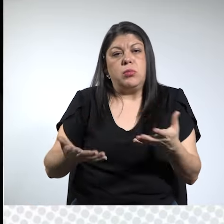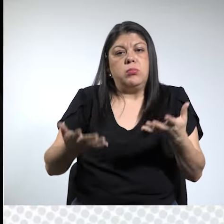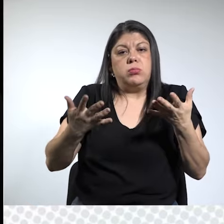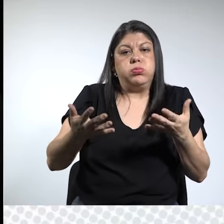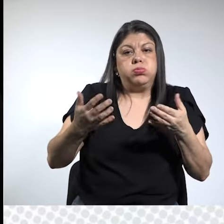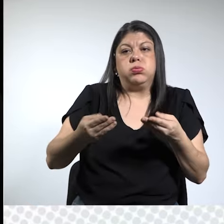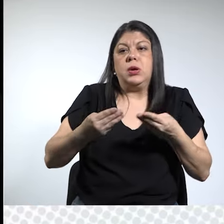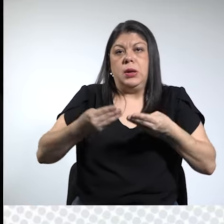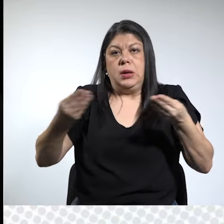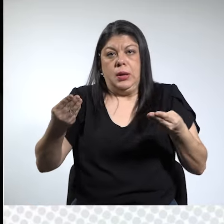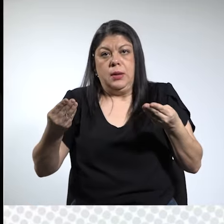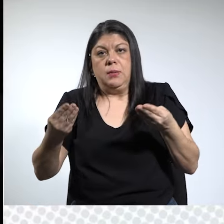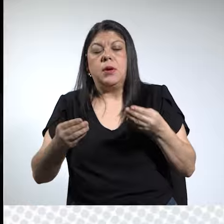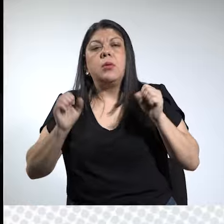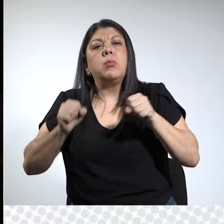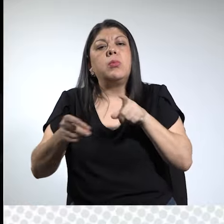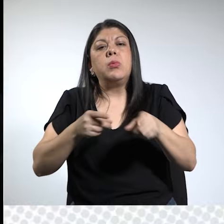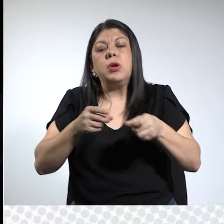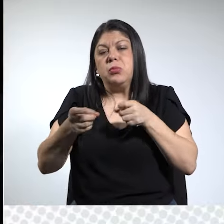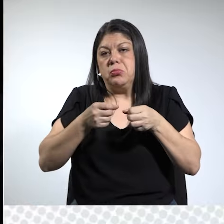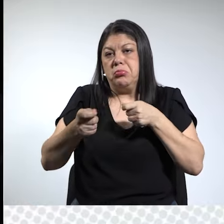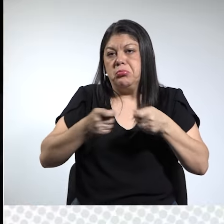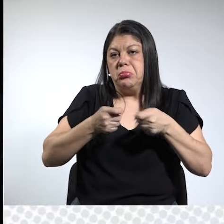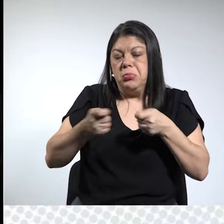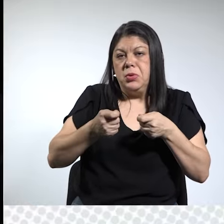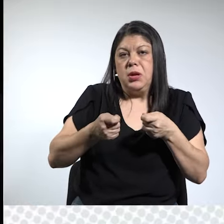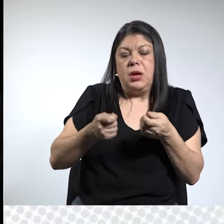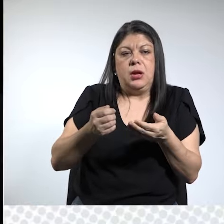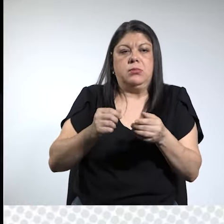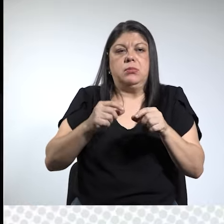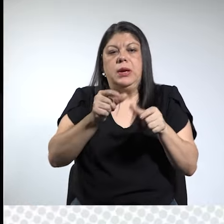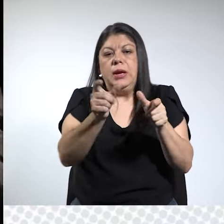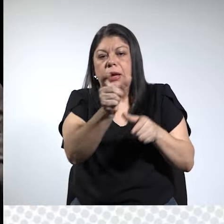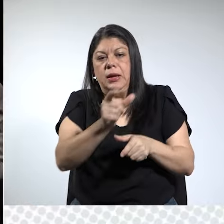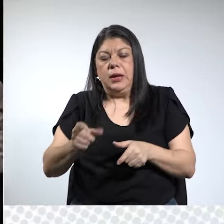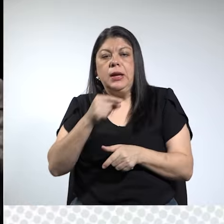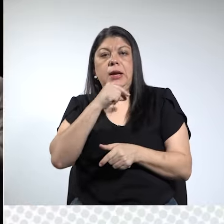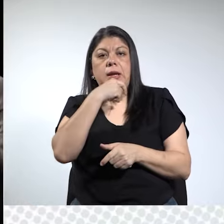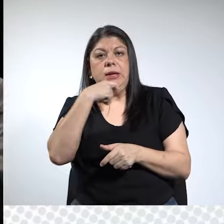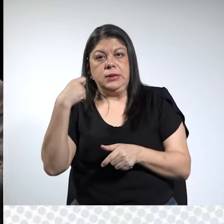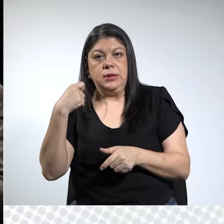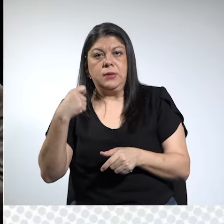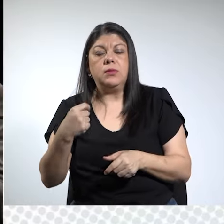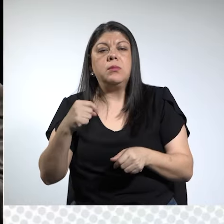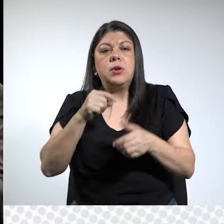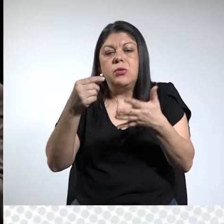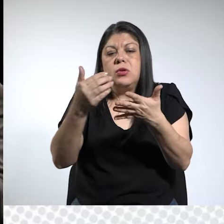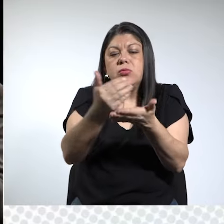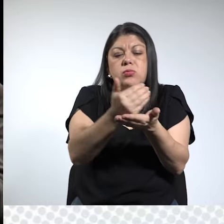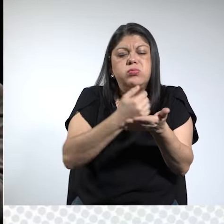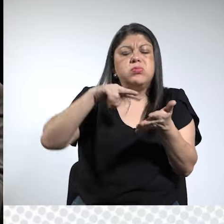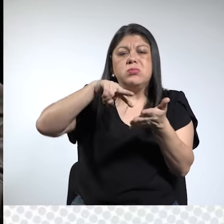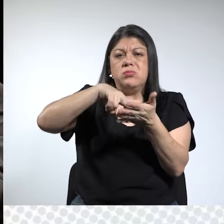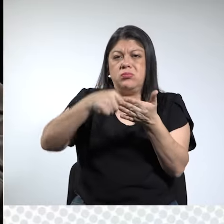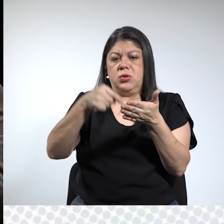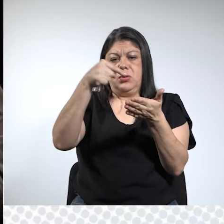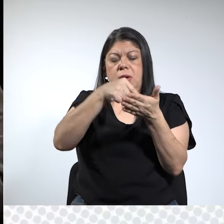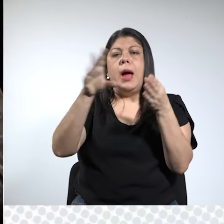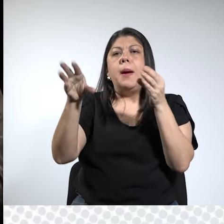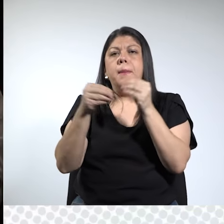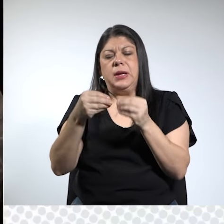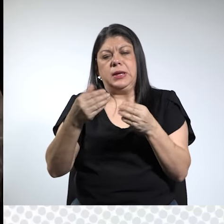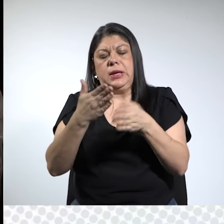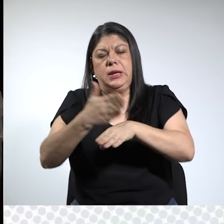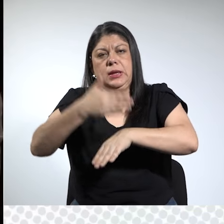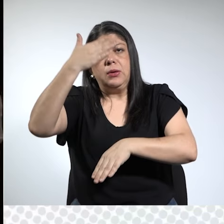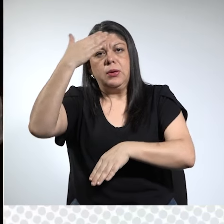etcétera, que le meten recursos. Le puedo explicar el canal seco que mete recursos. Pero al final de cuentas, todos esos recursos, y una más, antes de que